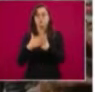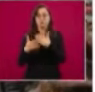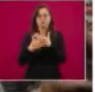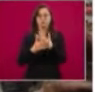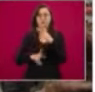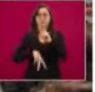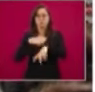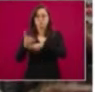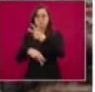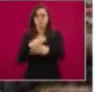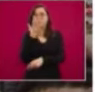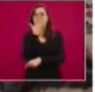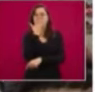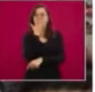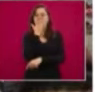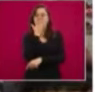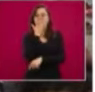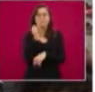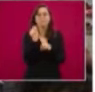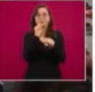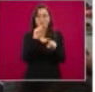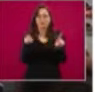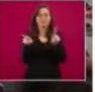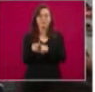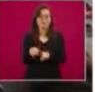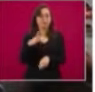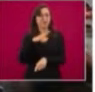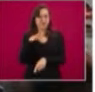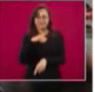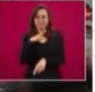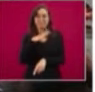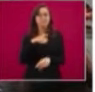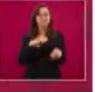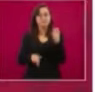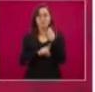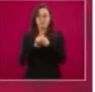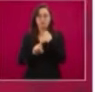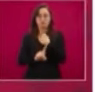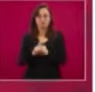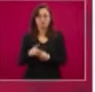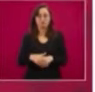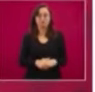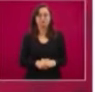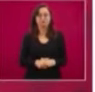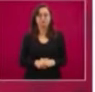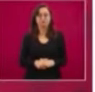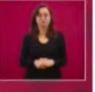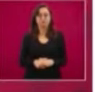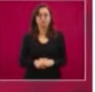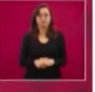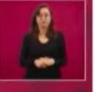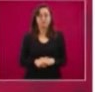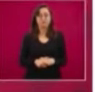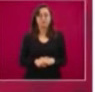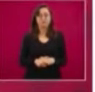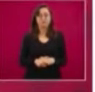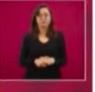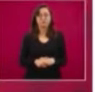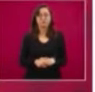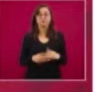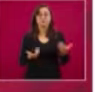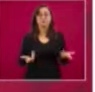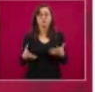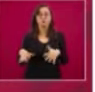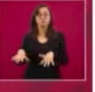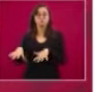año pasado a este final de noviembre de 2020, pues le salió, digamos, barato al presidente la pandemia.